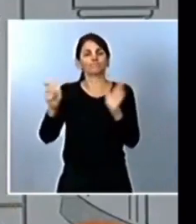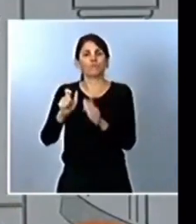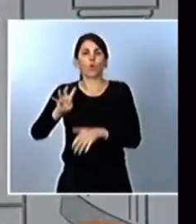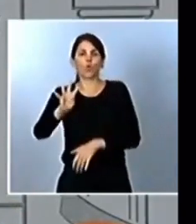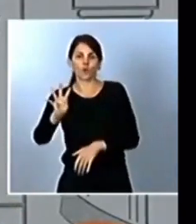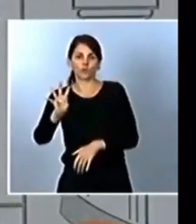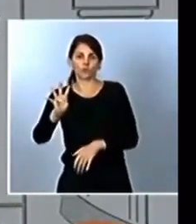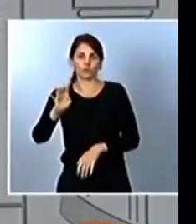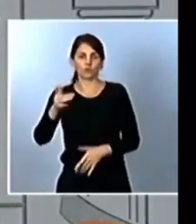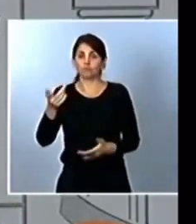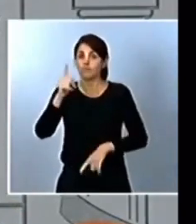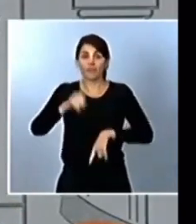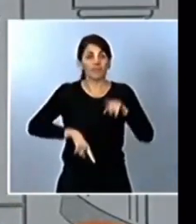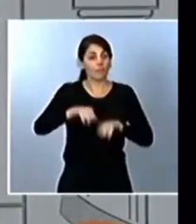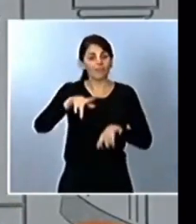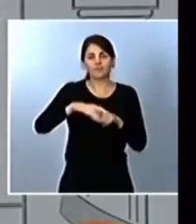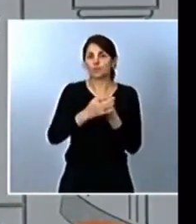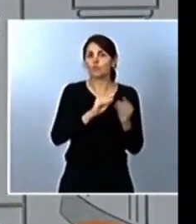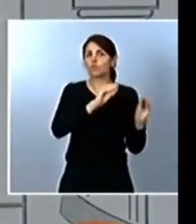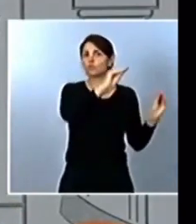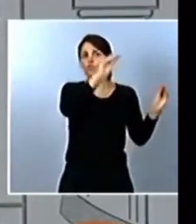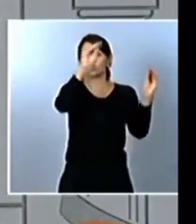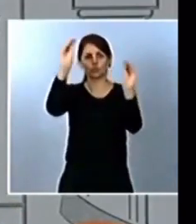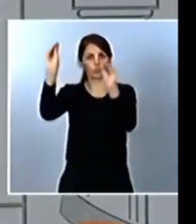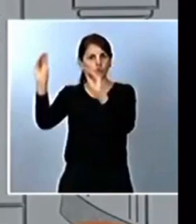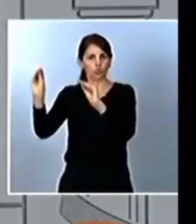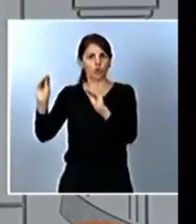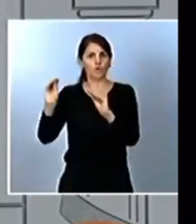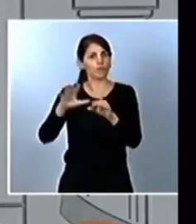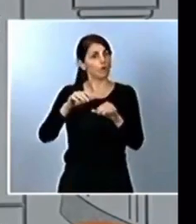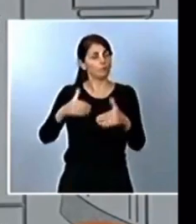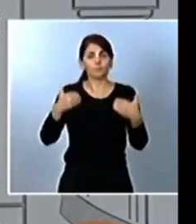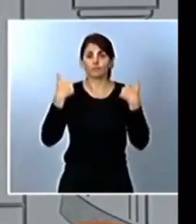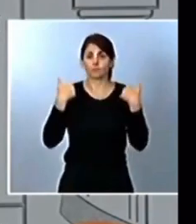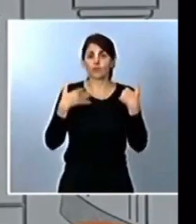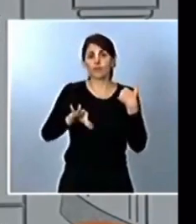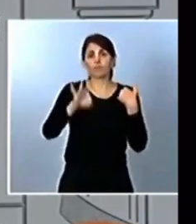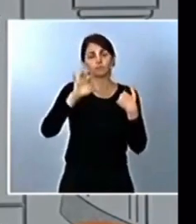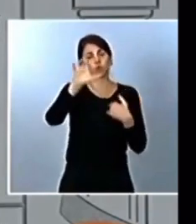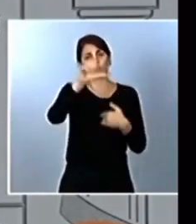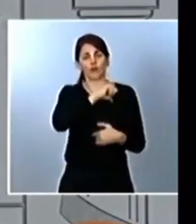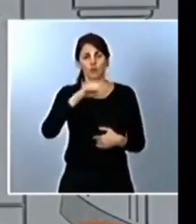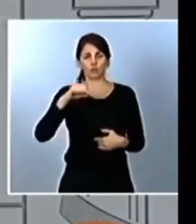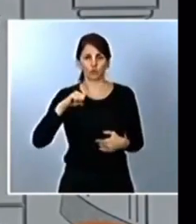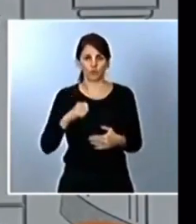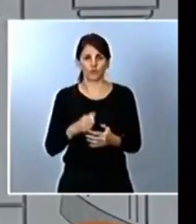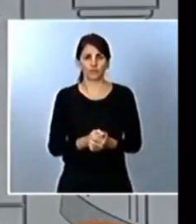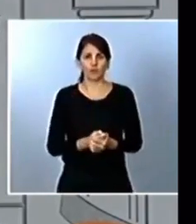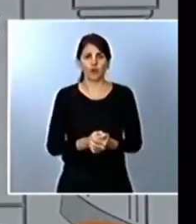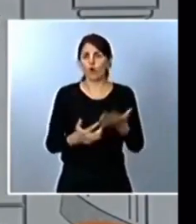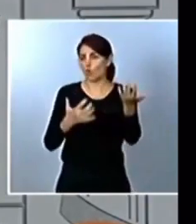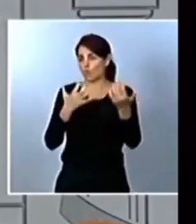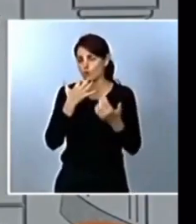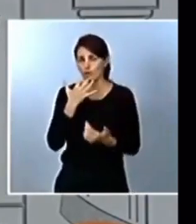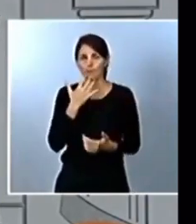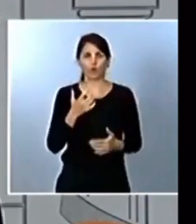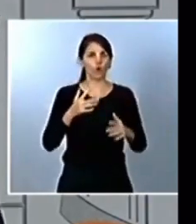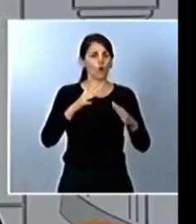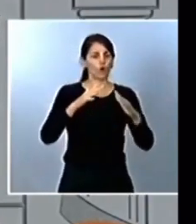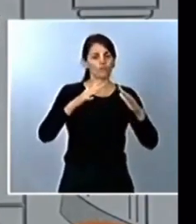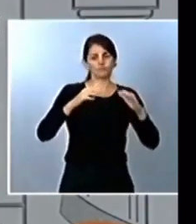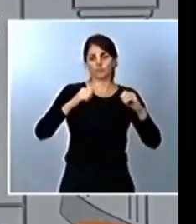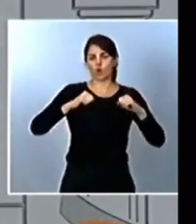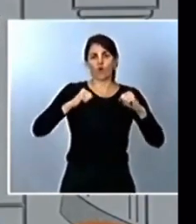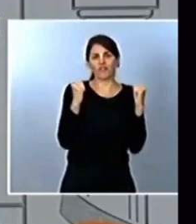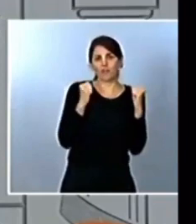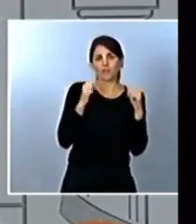situación epidemiológica que tenga cada uno de los territorios. Si el confinamiento se produce en una ciudad, en un barrio, o en